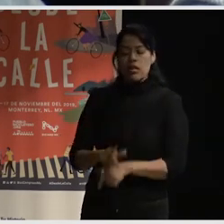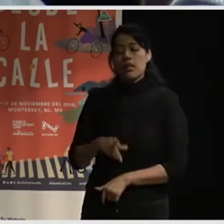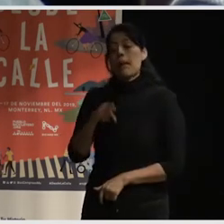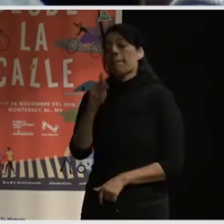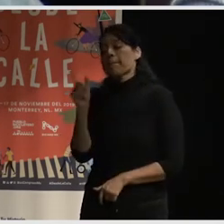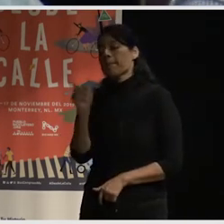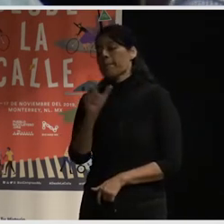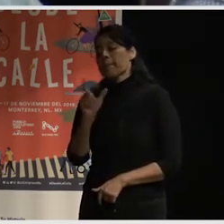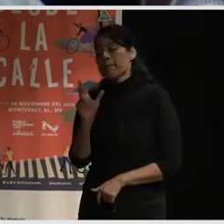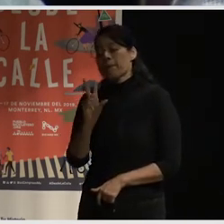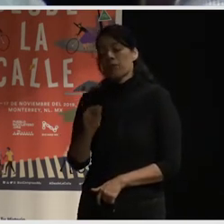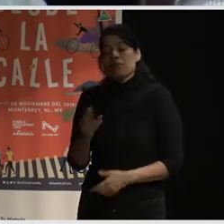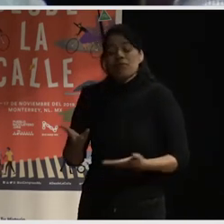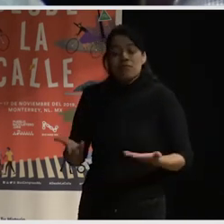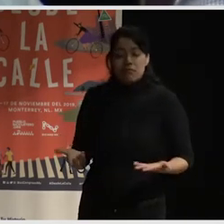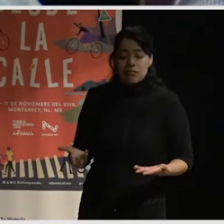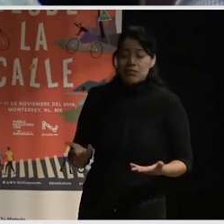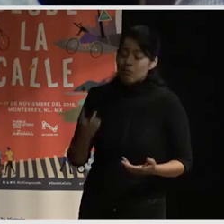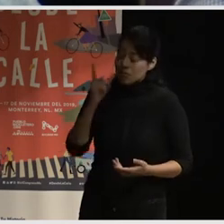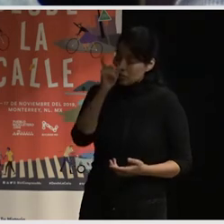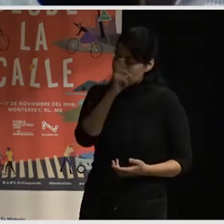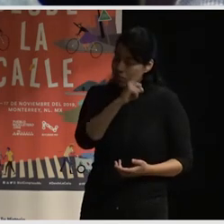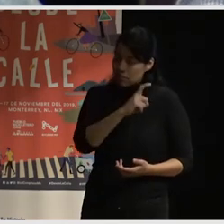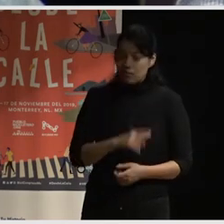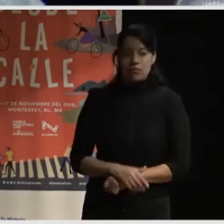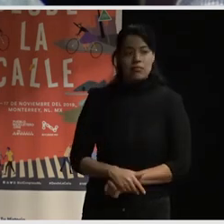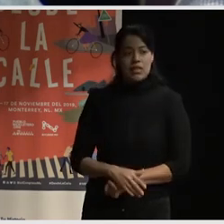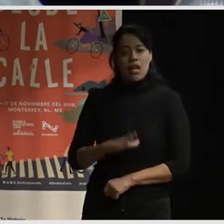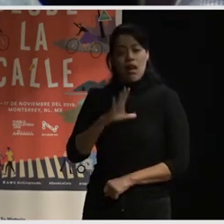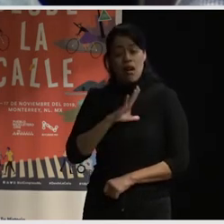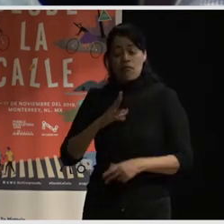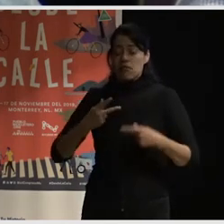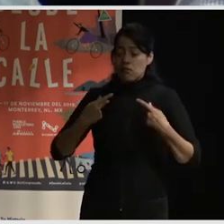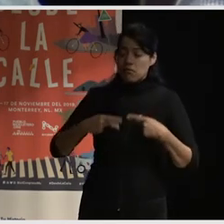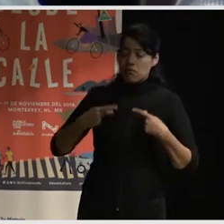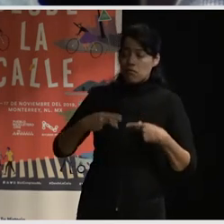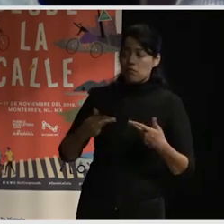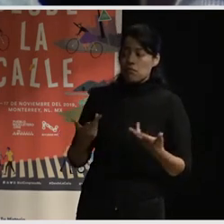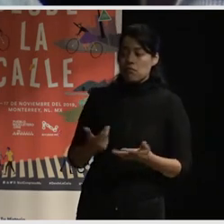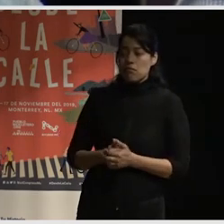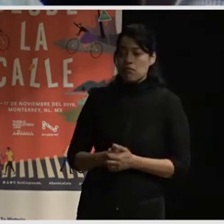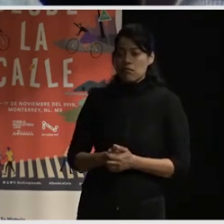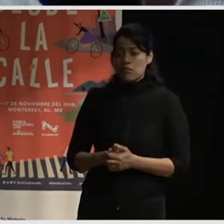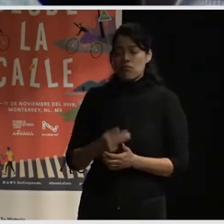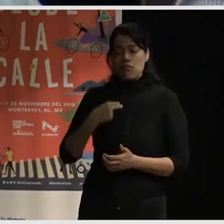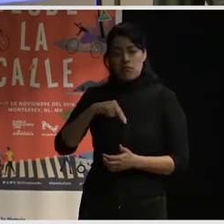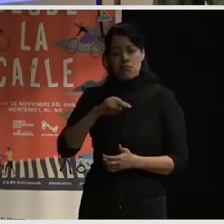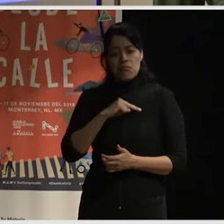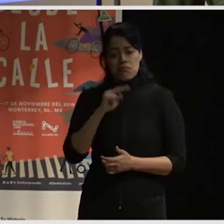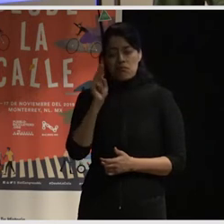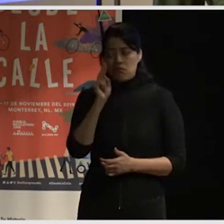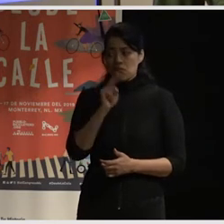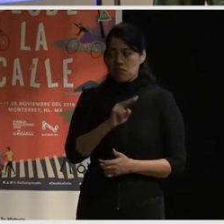cuando uno pues es difícil o sea hay gente que si somos realistas